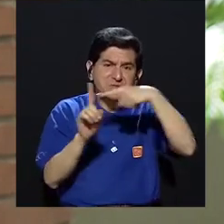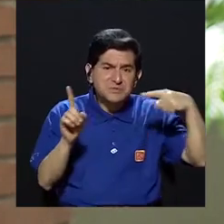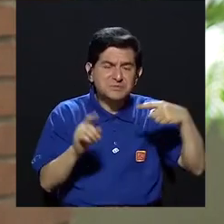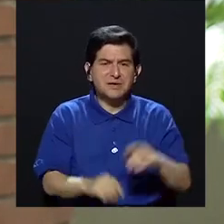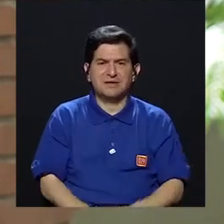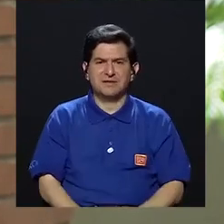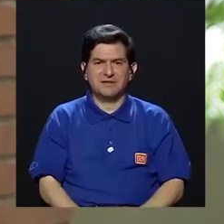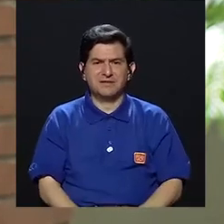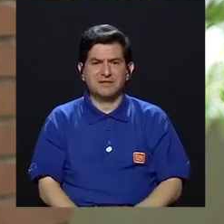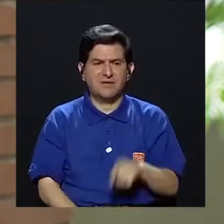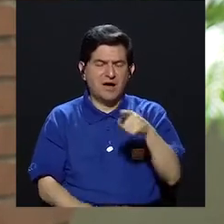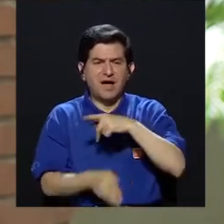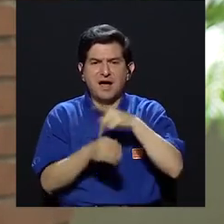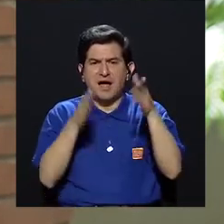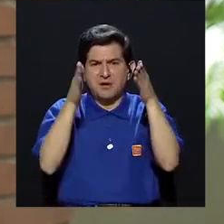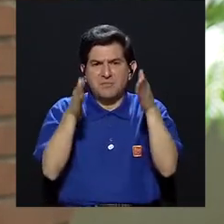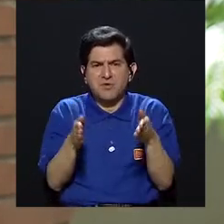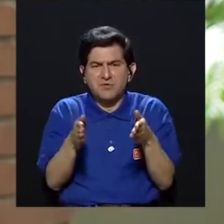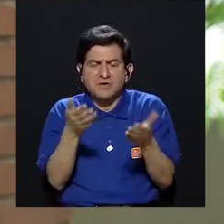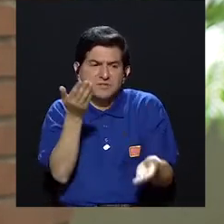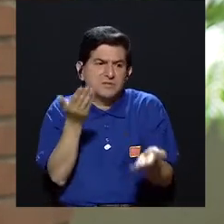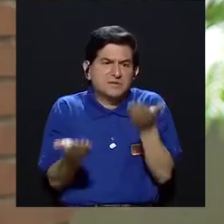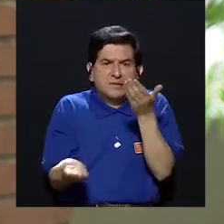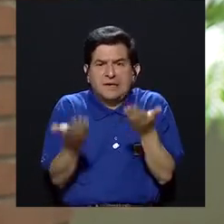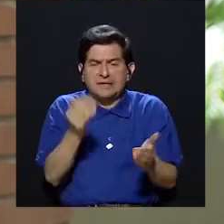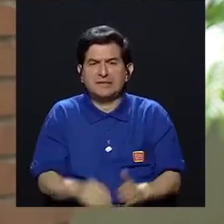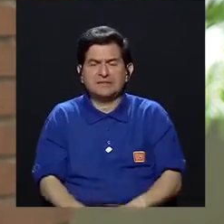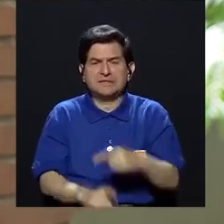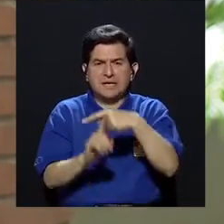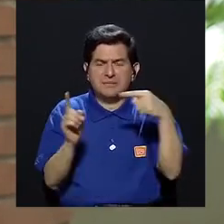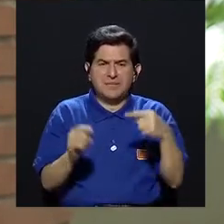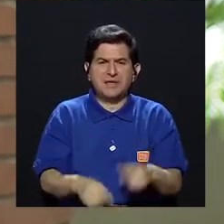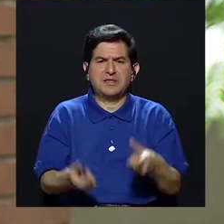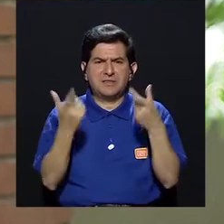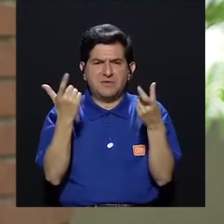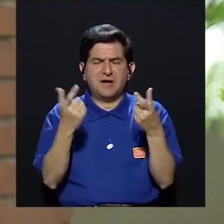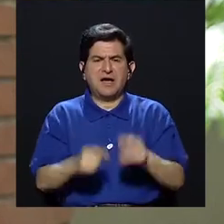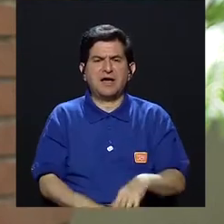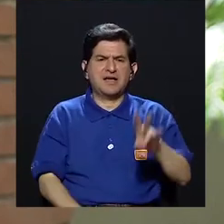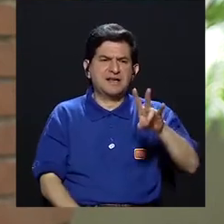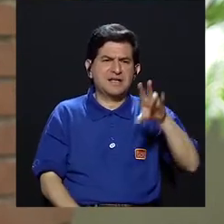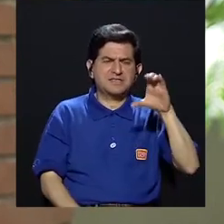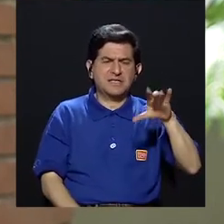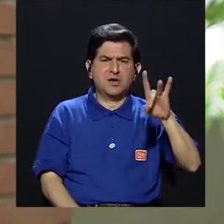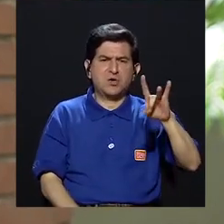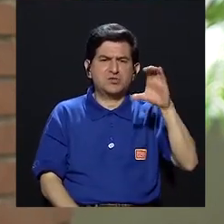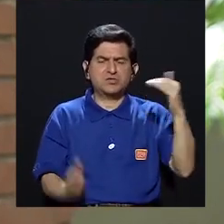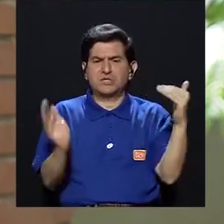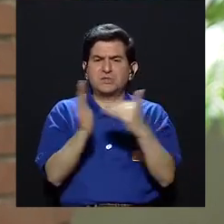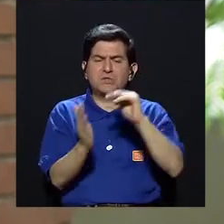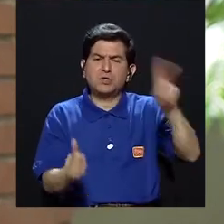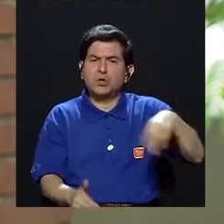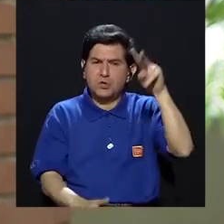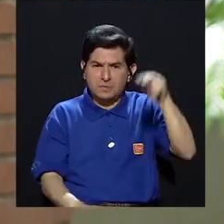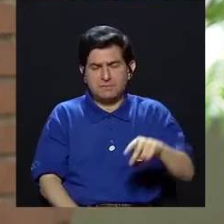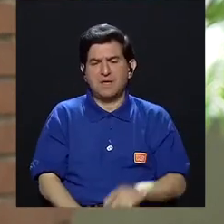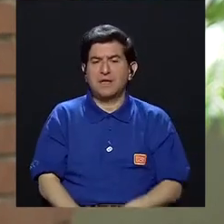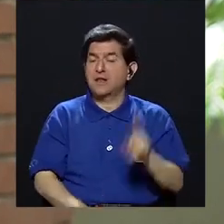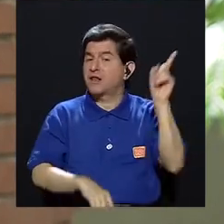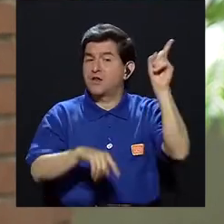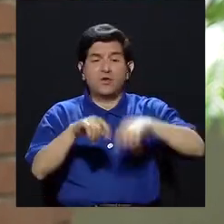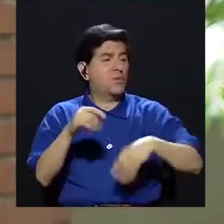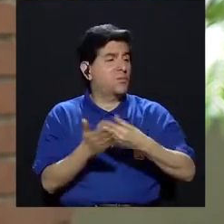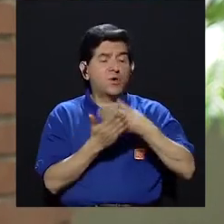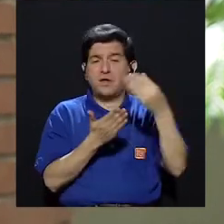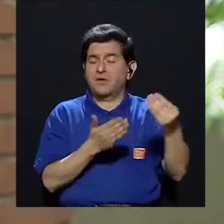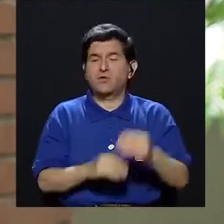medios, el profesional de medio que gana entre 700, 800 mil colones, no